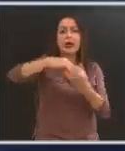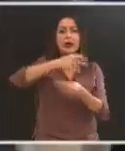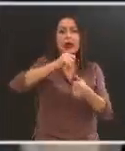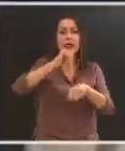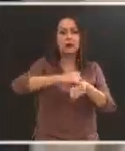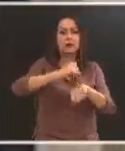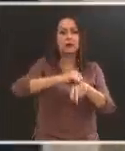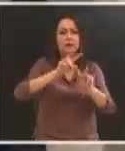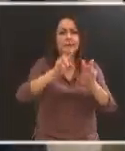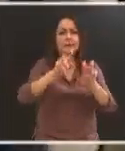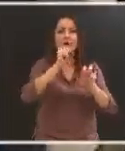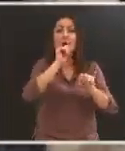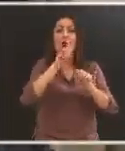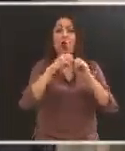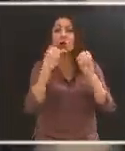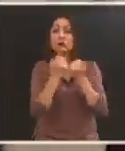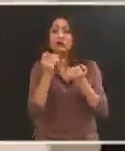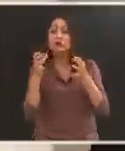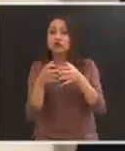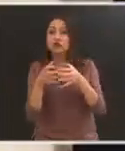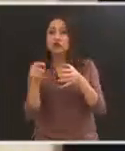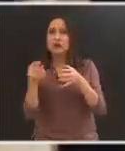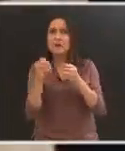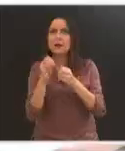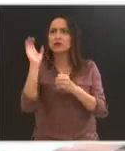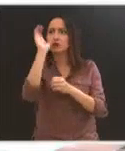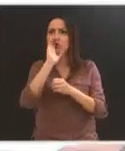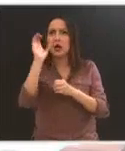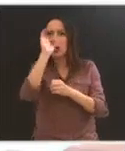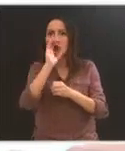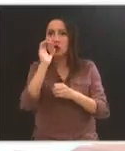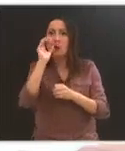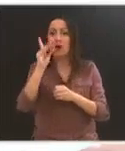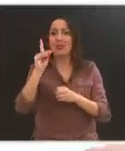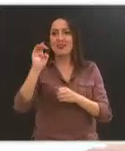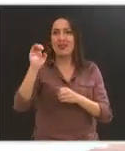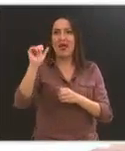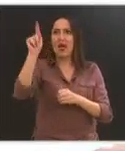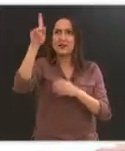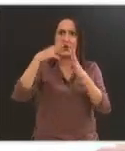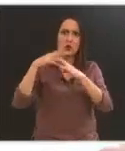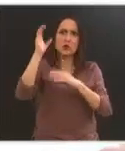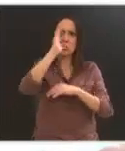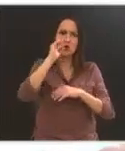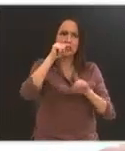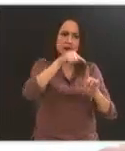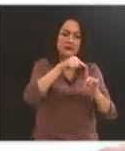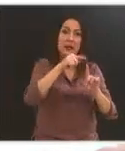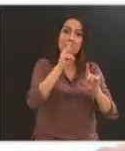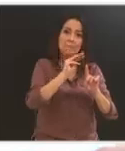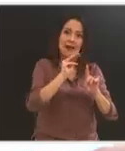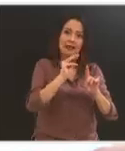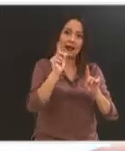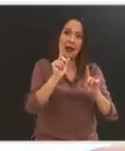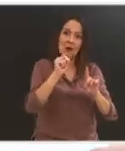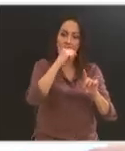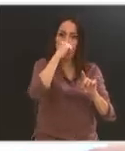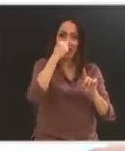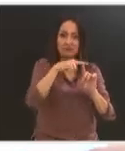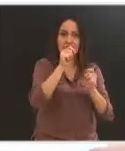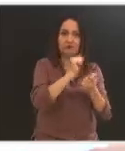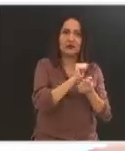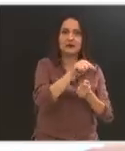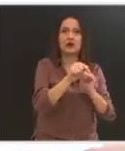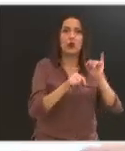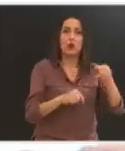ligado a la presunta organización criminal del top 50 más buscado por la DEA, un hombre de apellidos Meléndez León, quien fue detenido